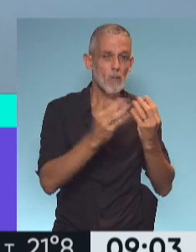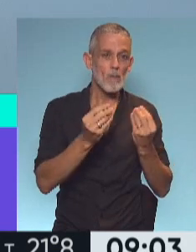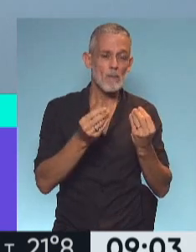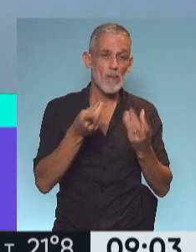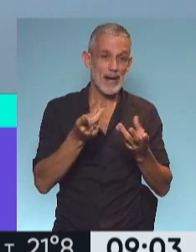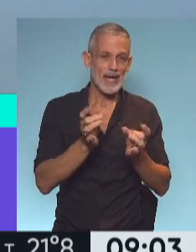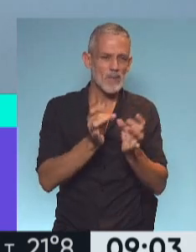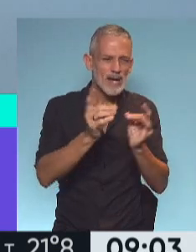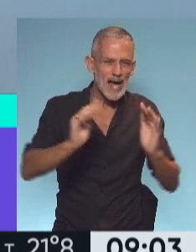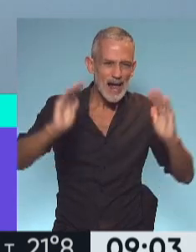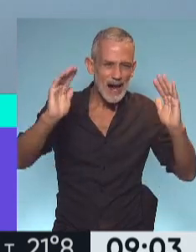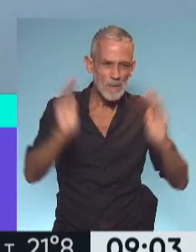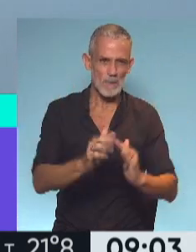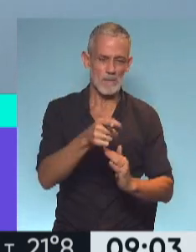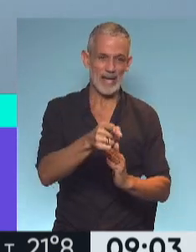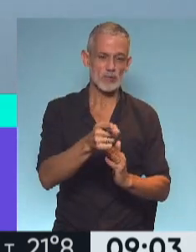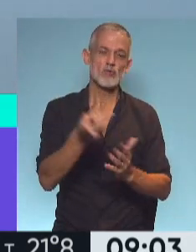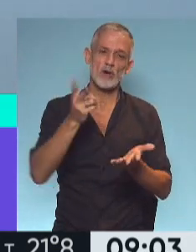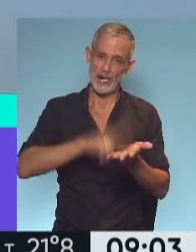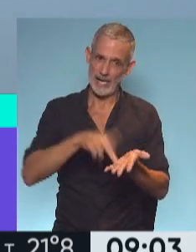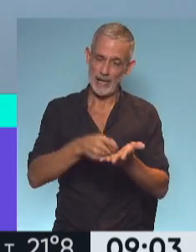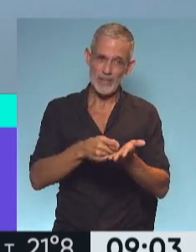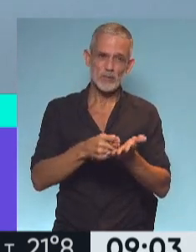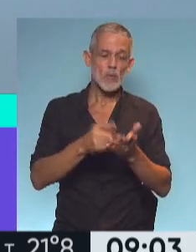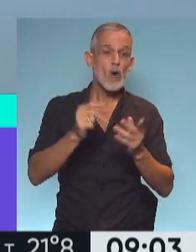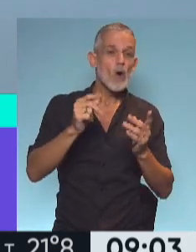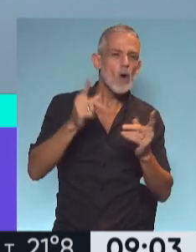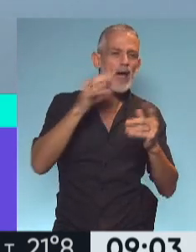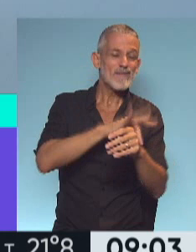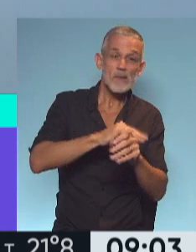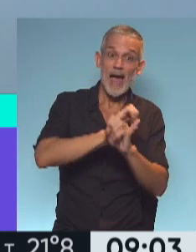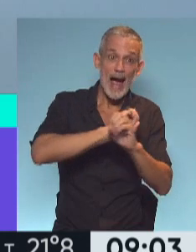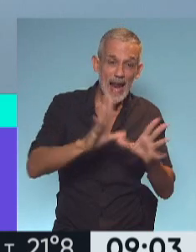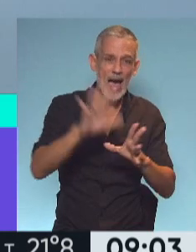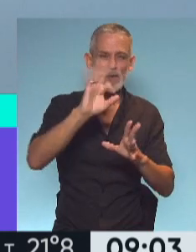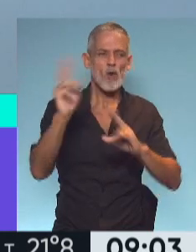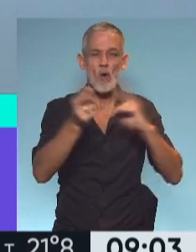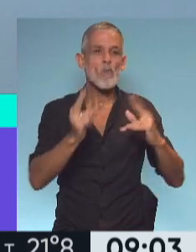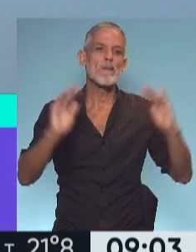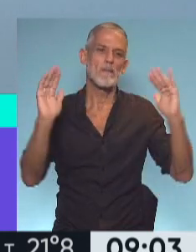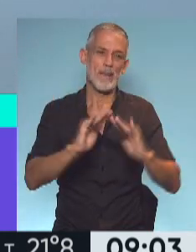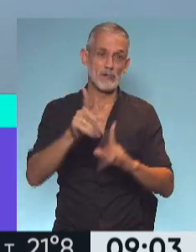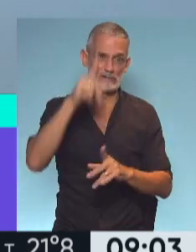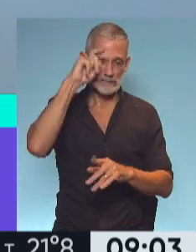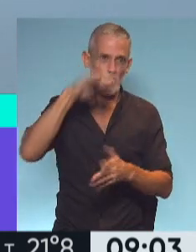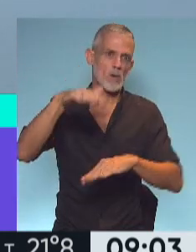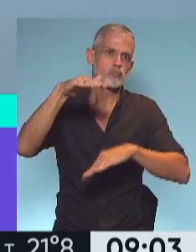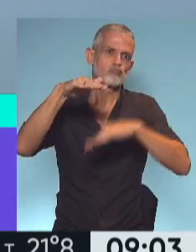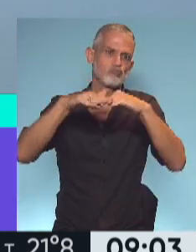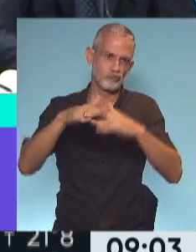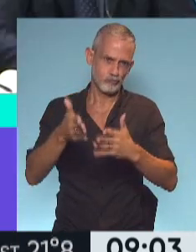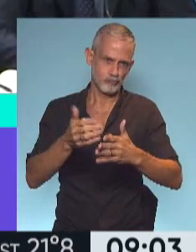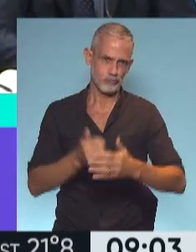minimizar particularmente, vuelvo a decir, las complicaciones, la enfermedad grave, que es lo que satura sobre todo el sistema de